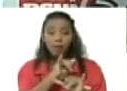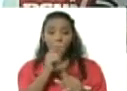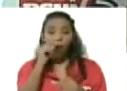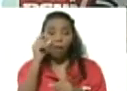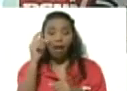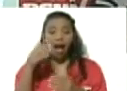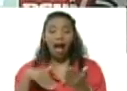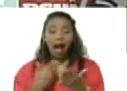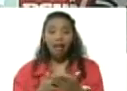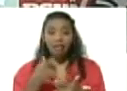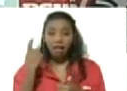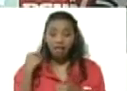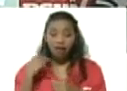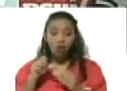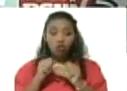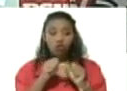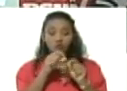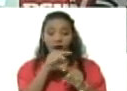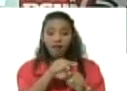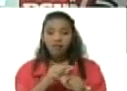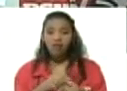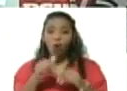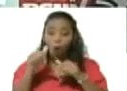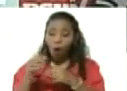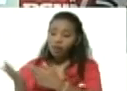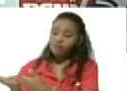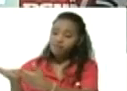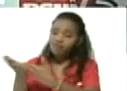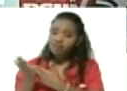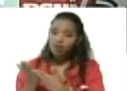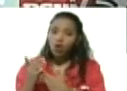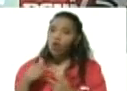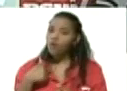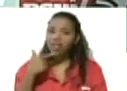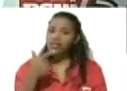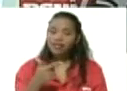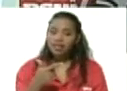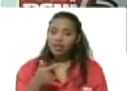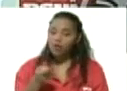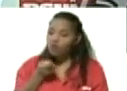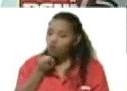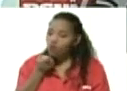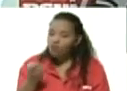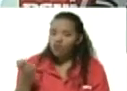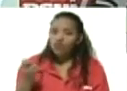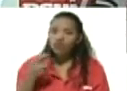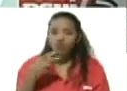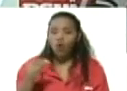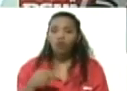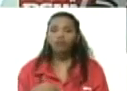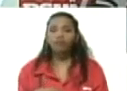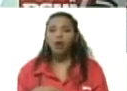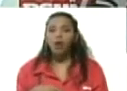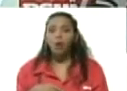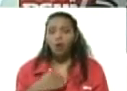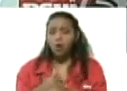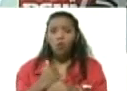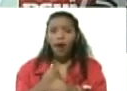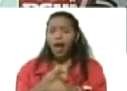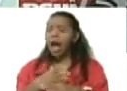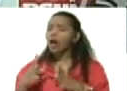ayer, y hoy están recibiendo, no voy a decir una cucharada de su propia medicina, no, pues eso no es ninguna